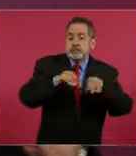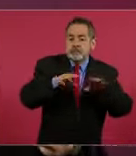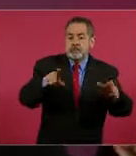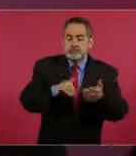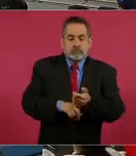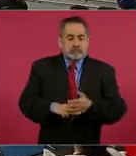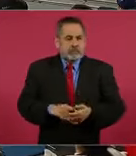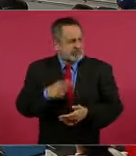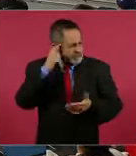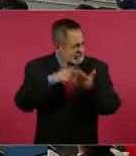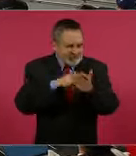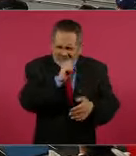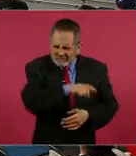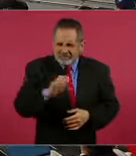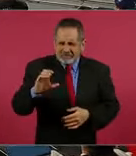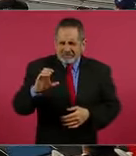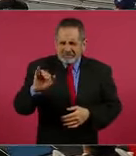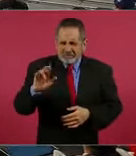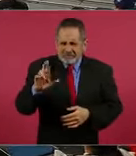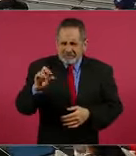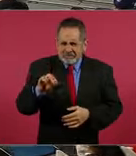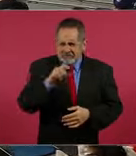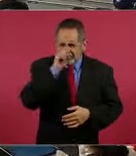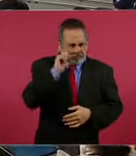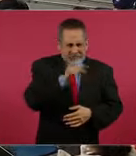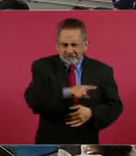Hasta Ciro, creo,